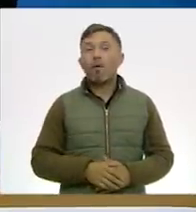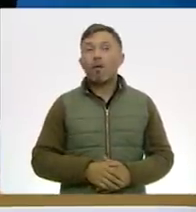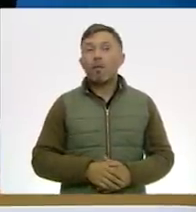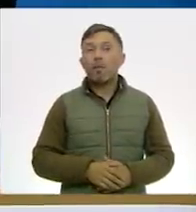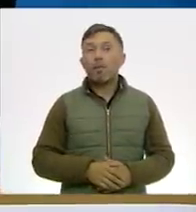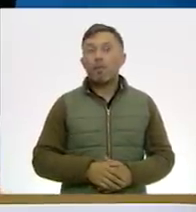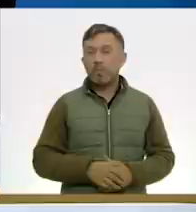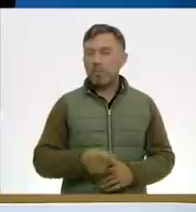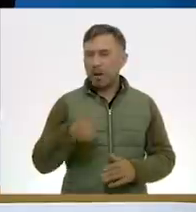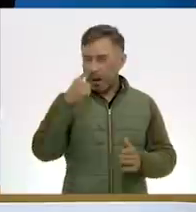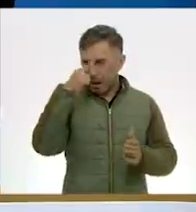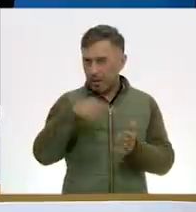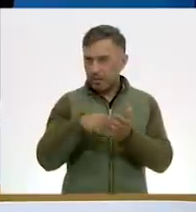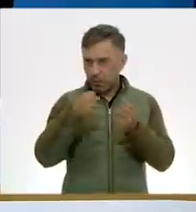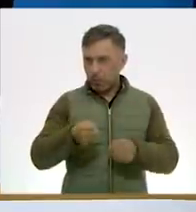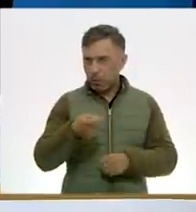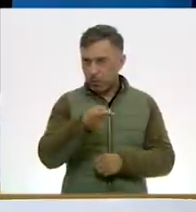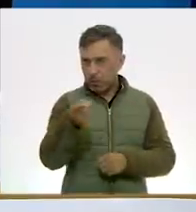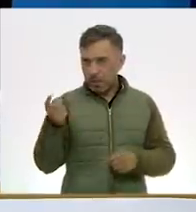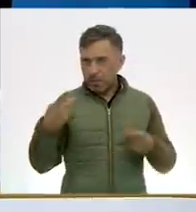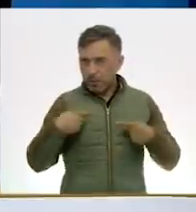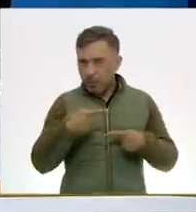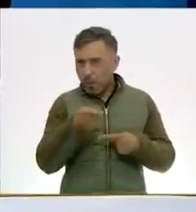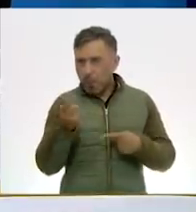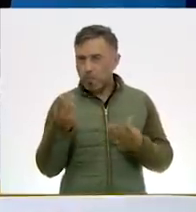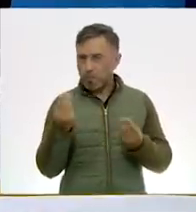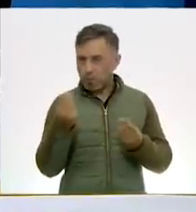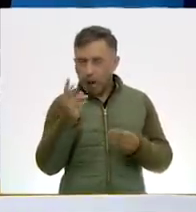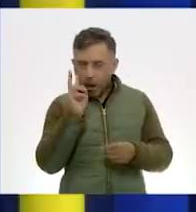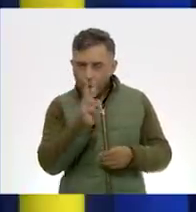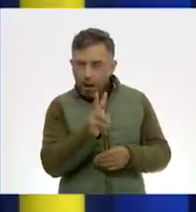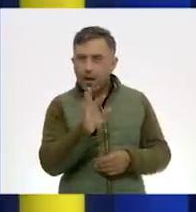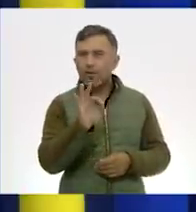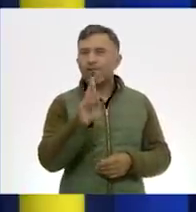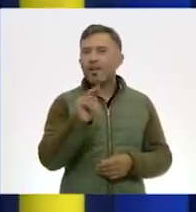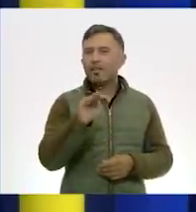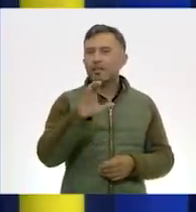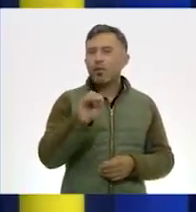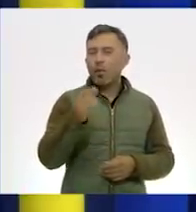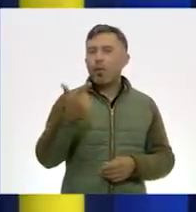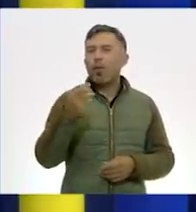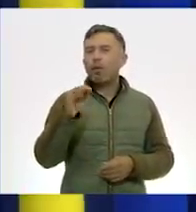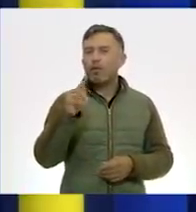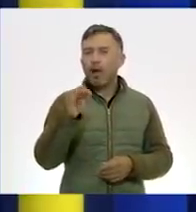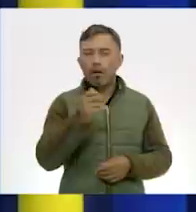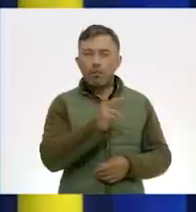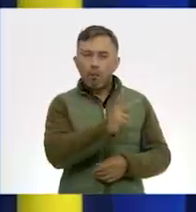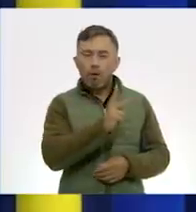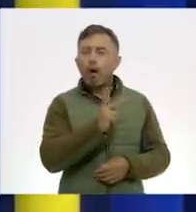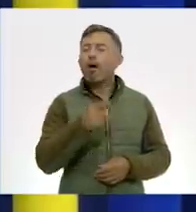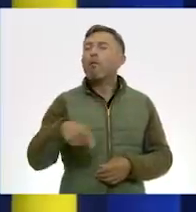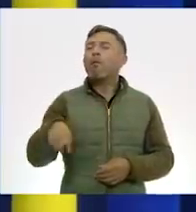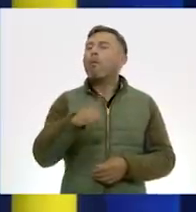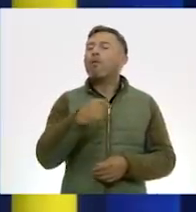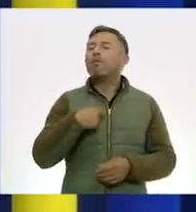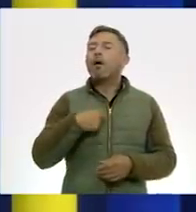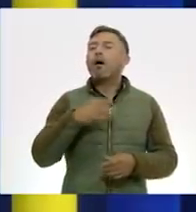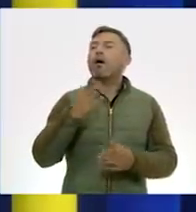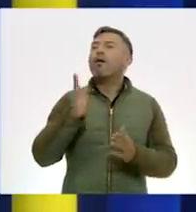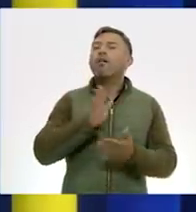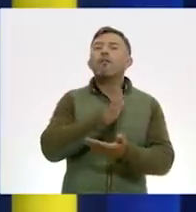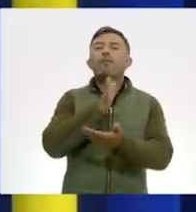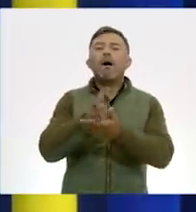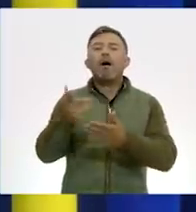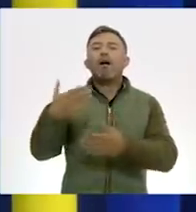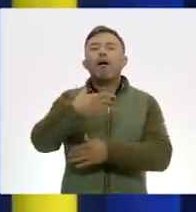sentir identificado con Francisco Goitia. ¿A quién no nos gusta estar en la contemplación pura cuando vamos a un campo,